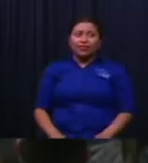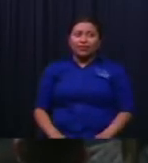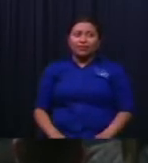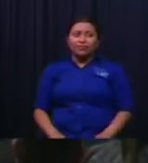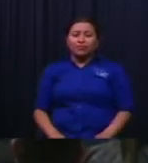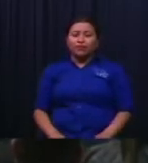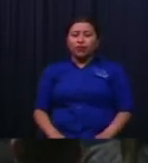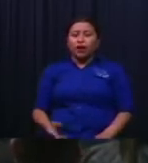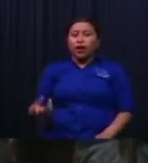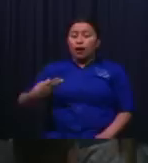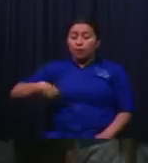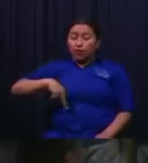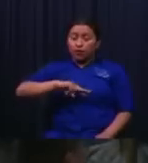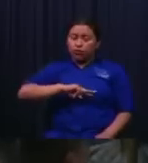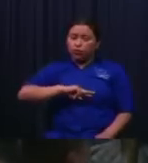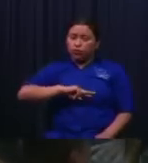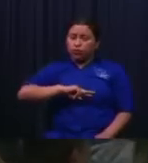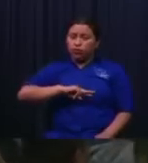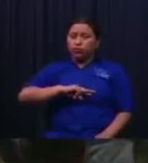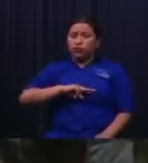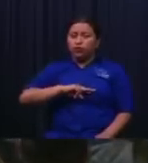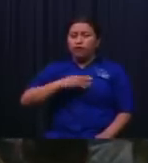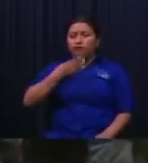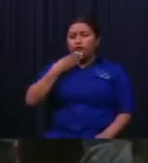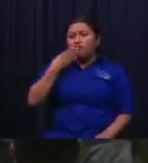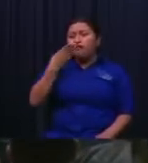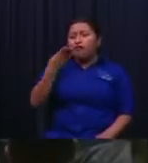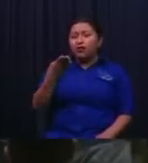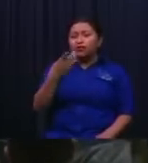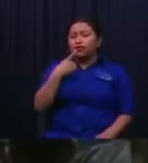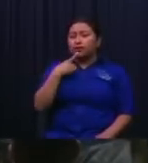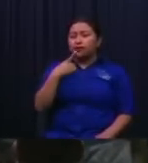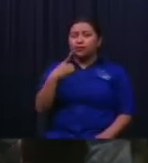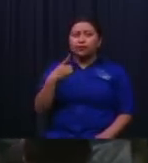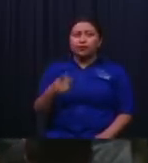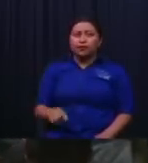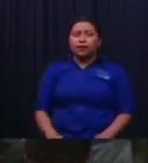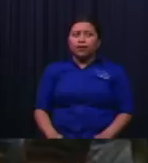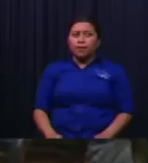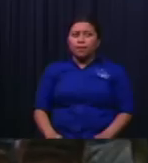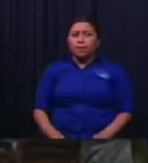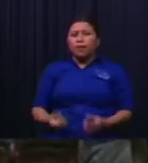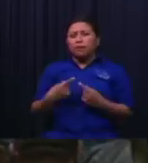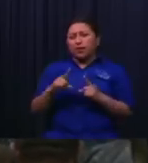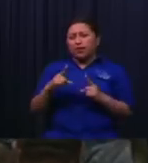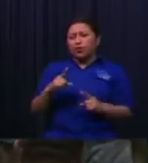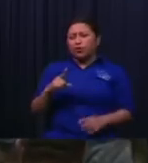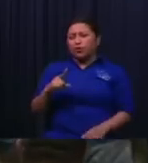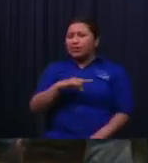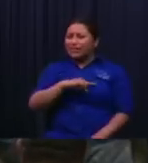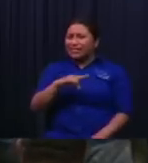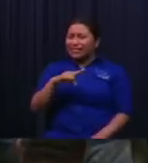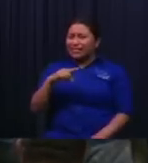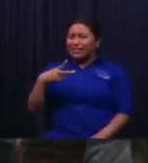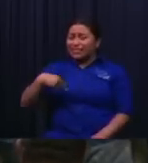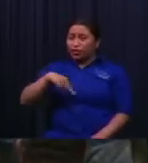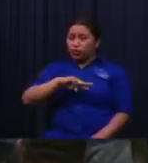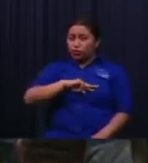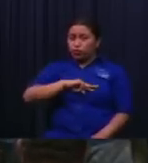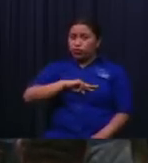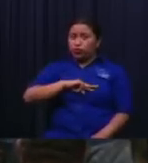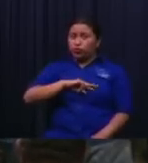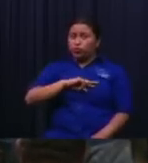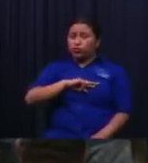nosotros a veces es bien fácil decir eso, hermano. Pero ¿será que nosotros nos sujetamos delante de Dios?